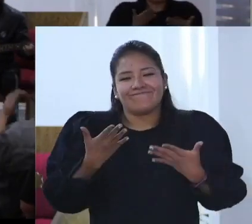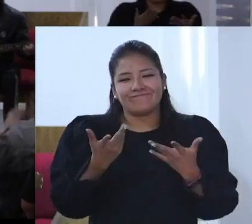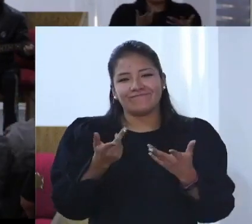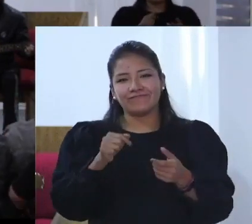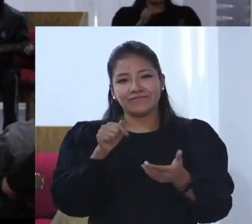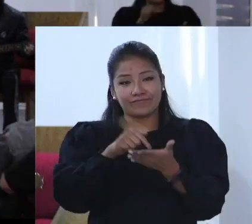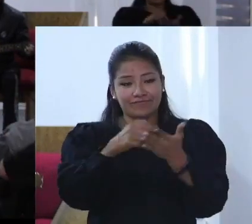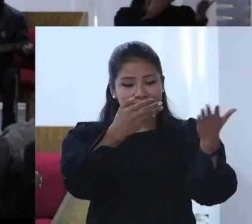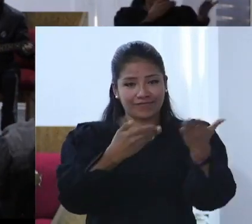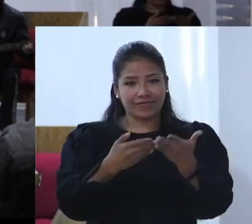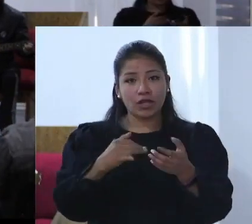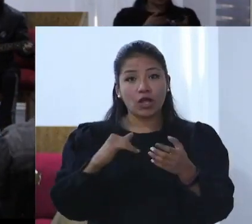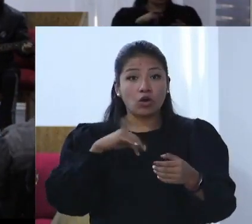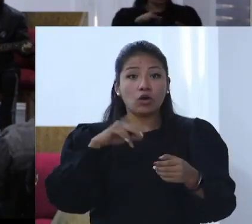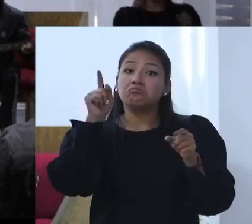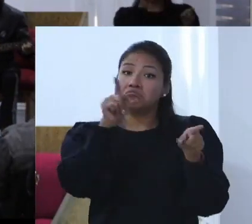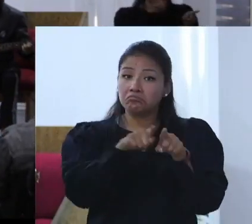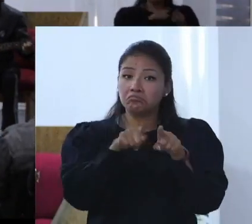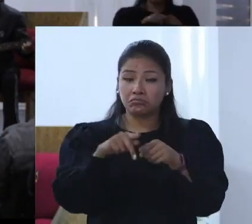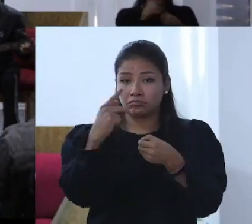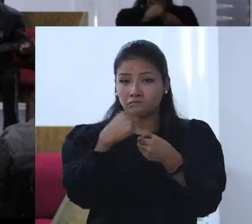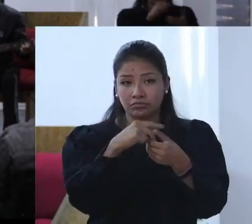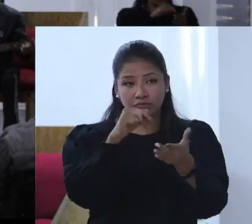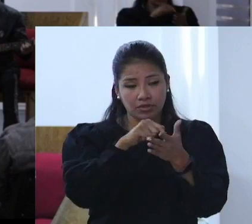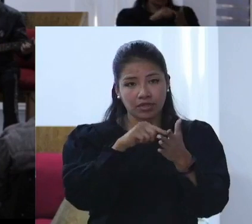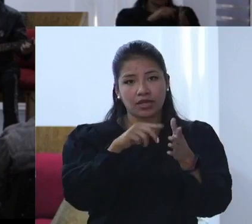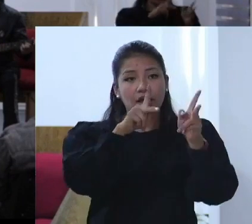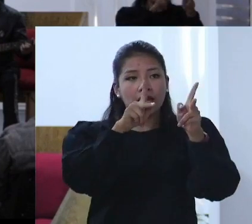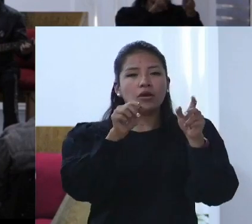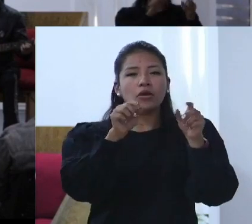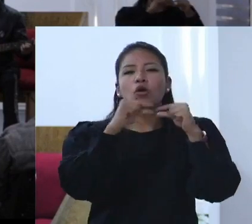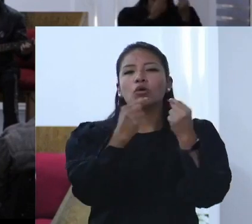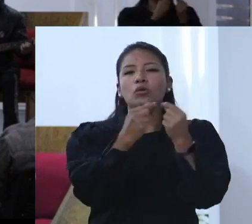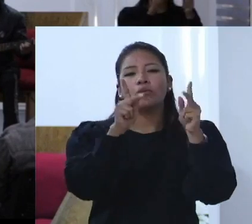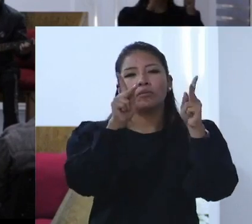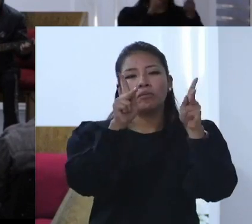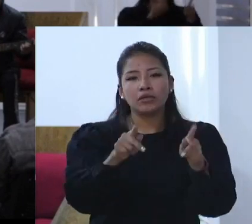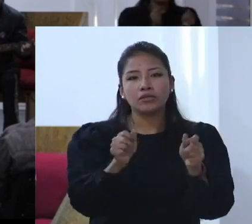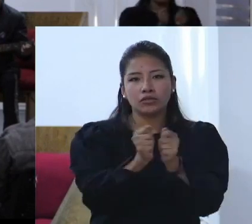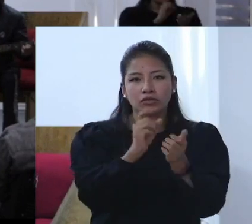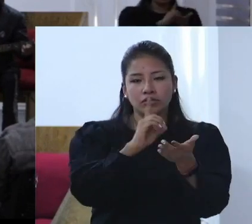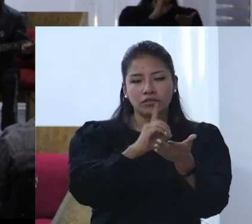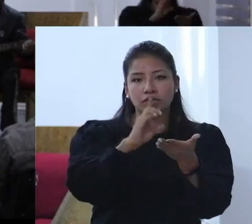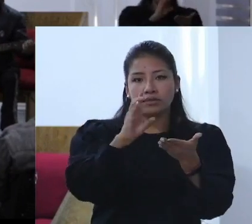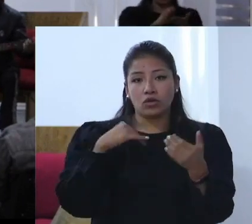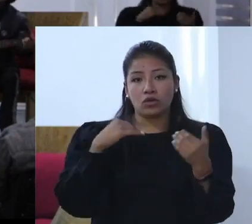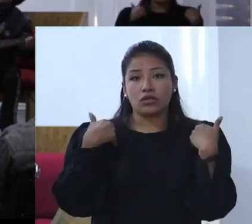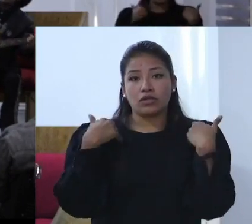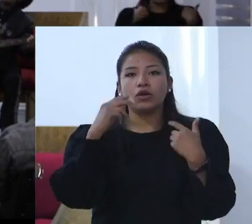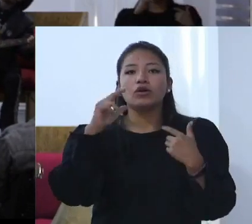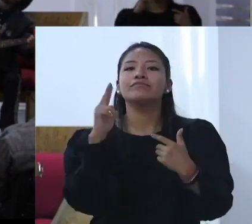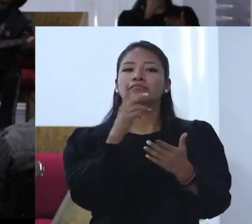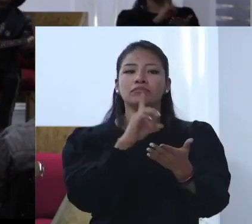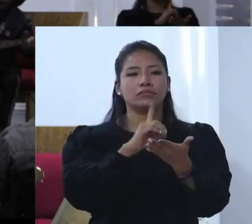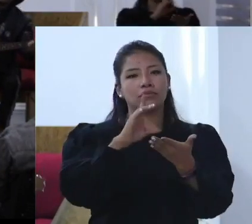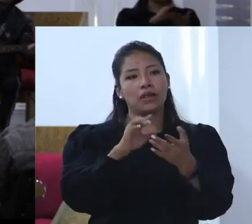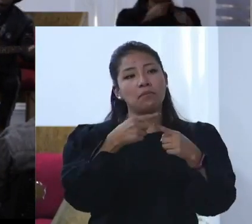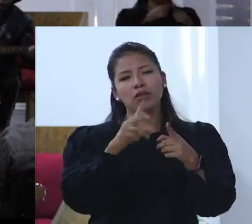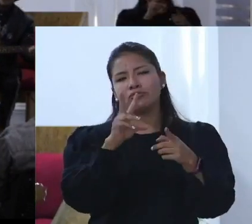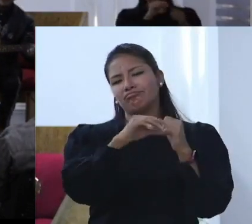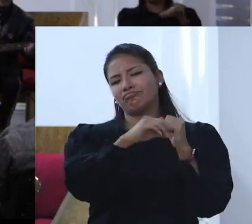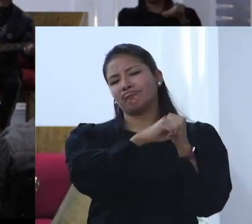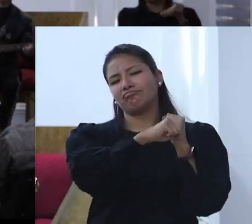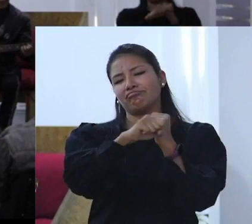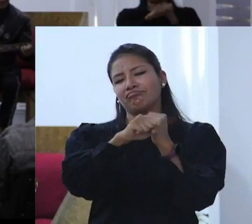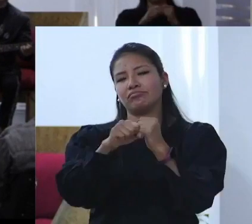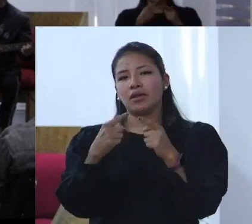padezco de tres discapacidades y no estoy para divulgarla más bien quiero impulsar a